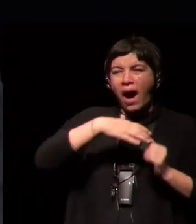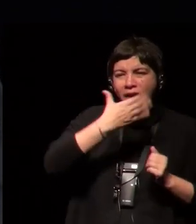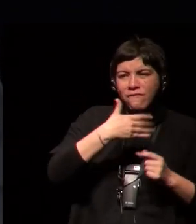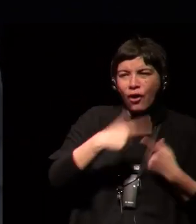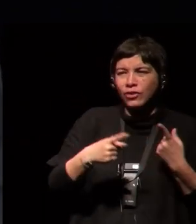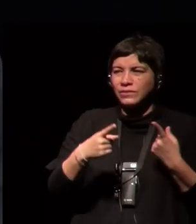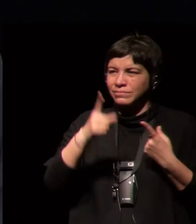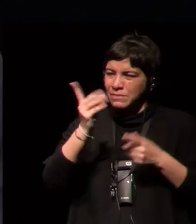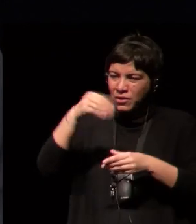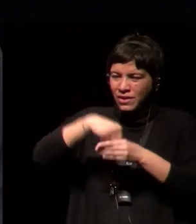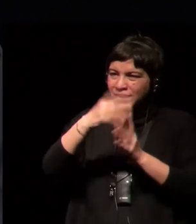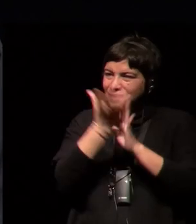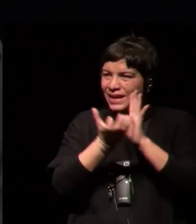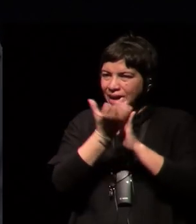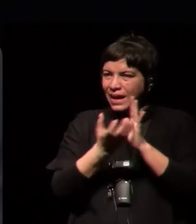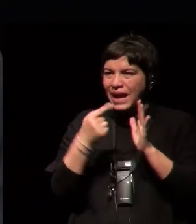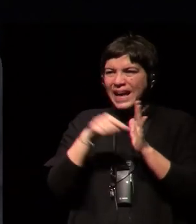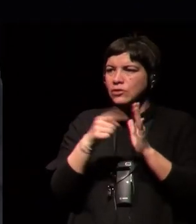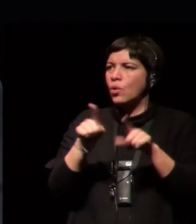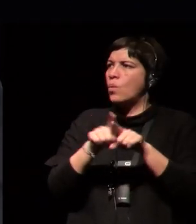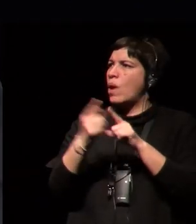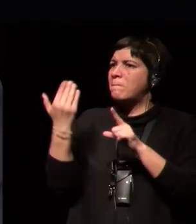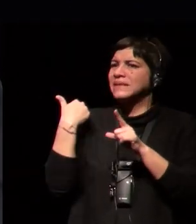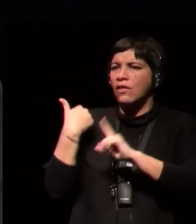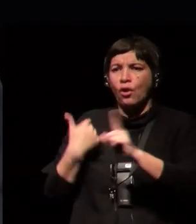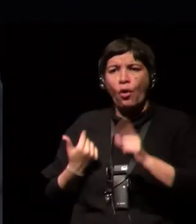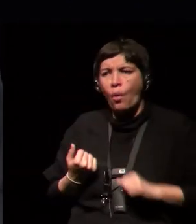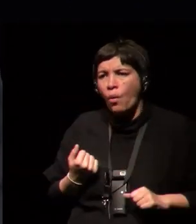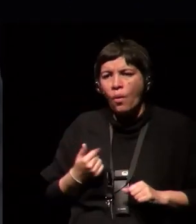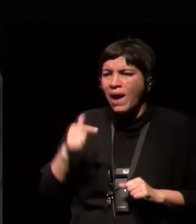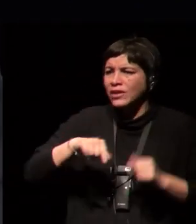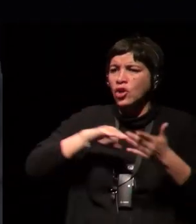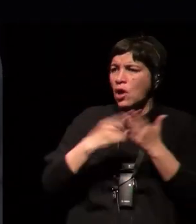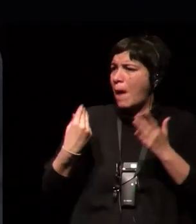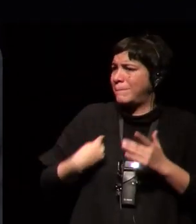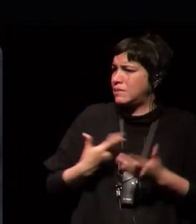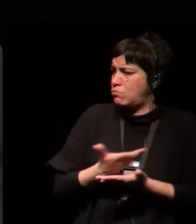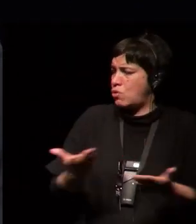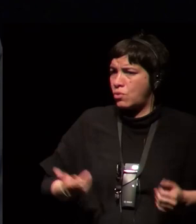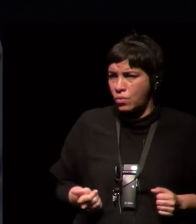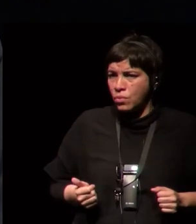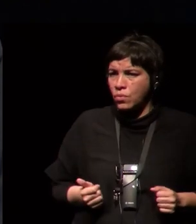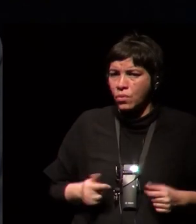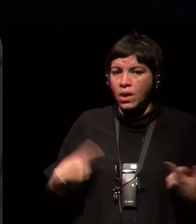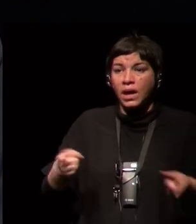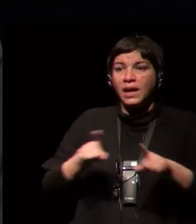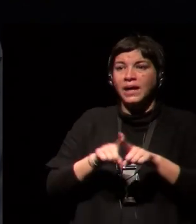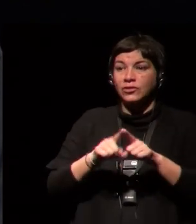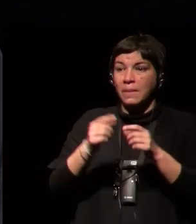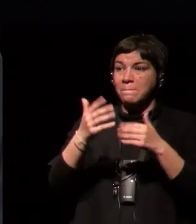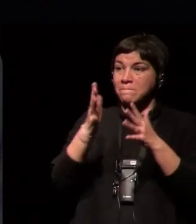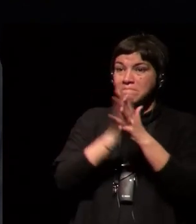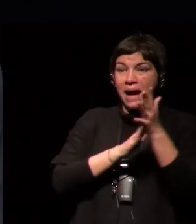es algo del pasado, que esto es una tecnología como cualquier otra y se lo colocamos en las manos a los jóvenes. Tuvimos